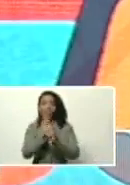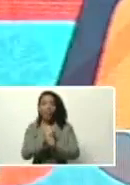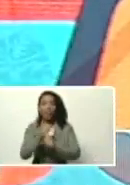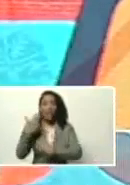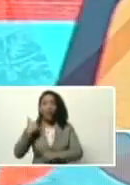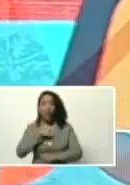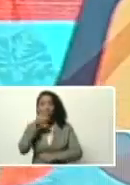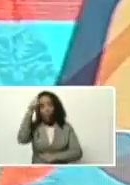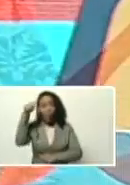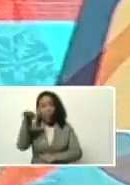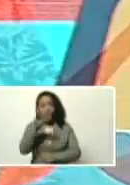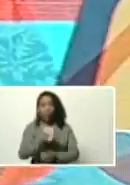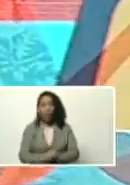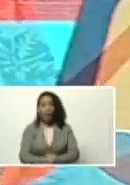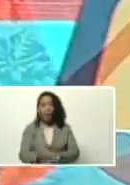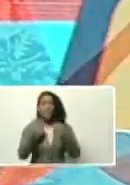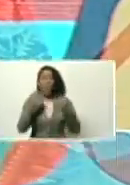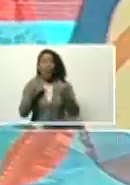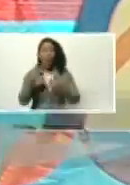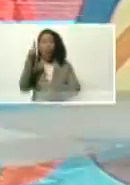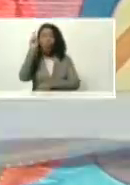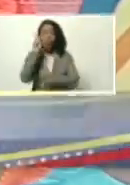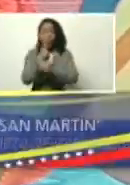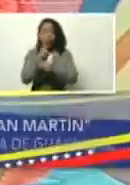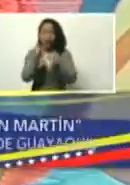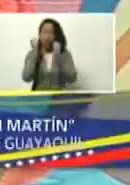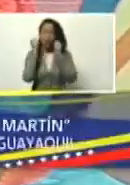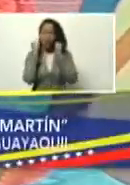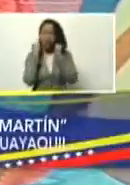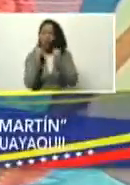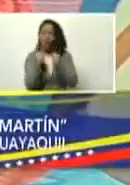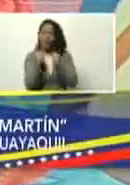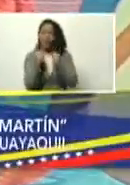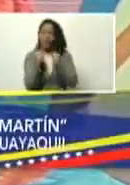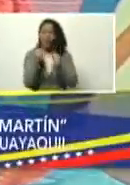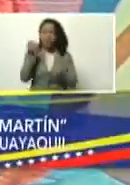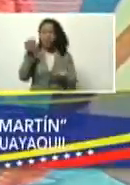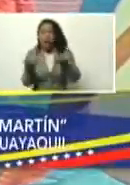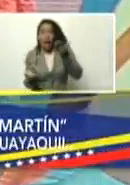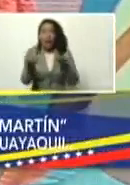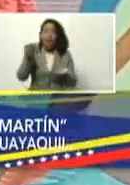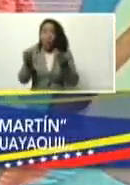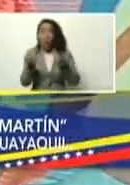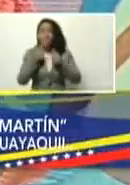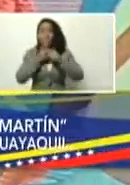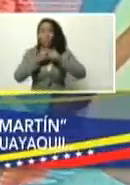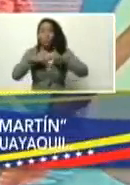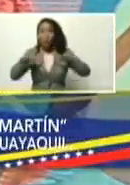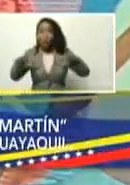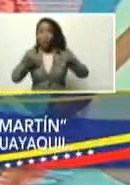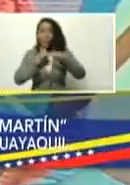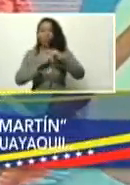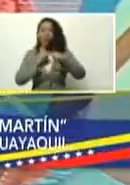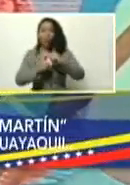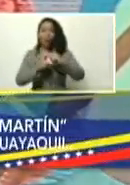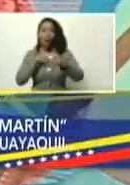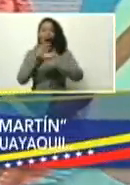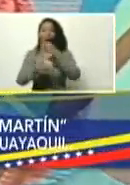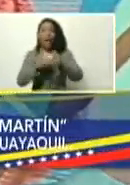pueblos para que una sólida y estable prosperidad